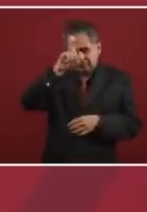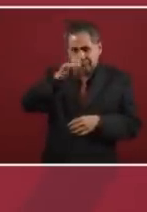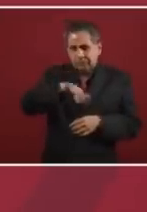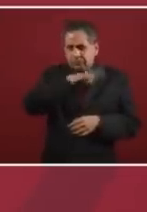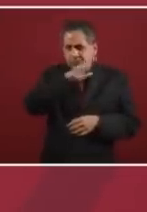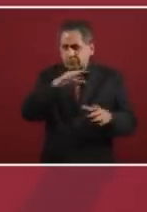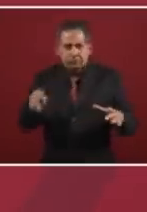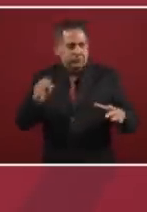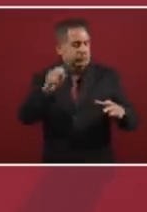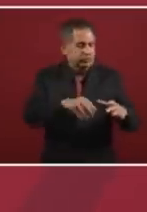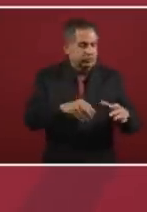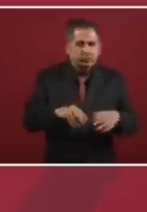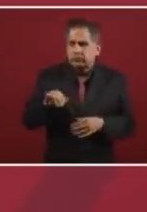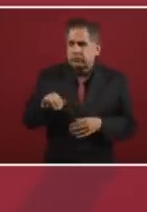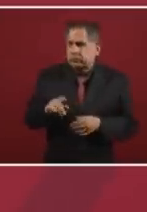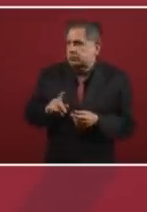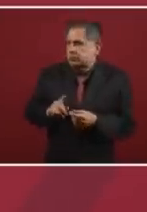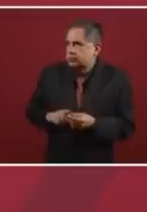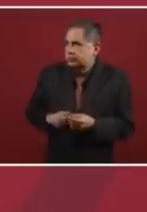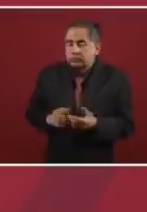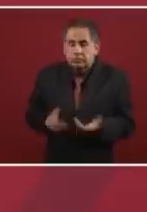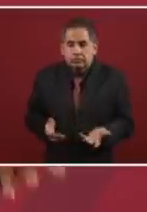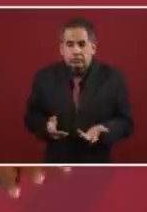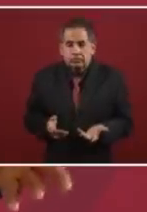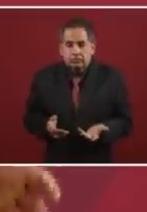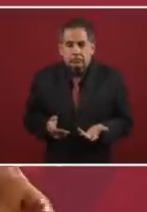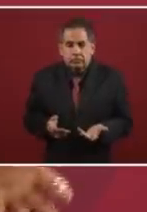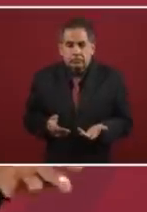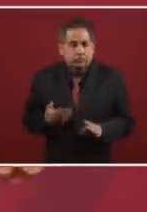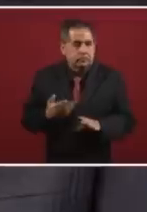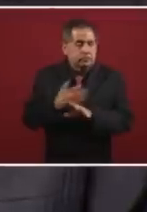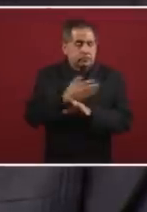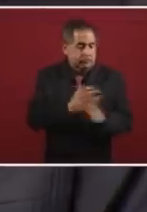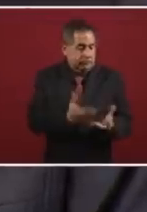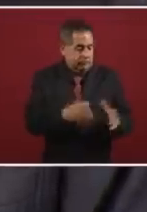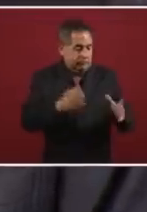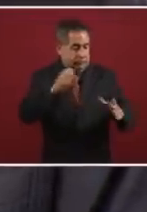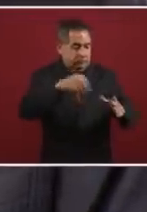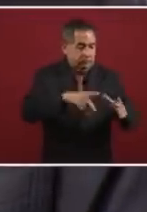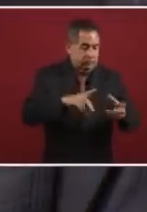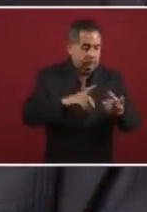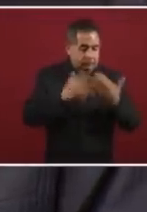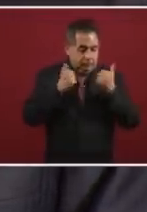y en 12 si no había ni siquiera los bots